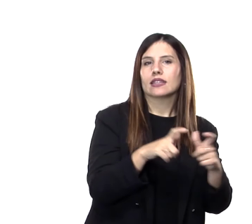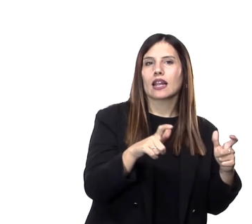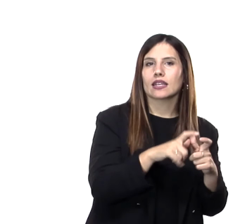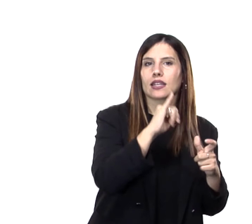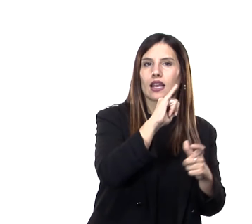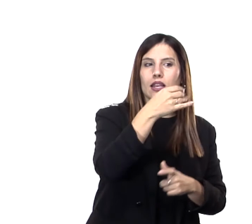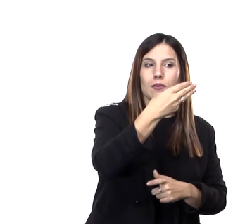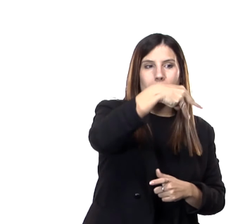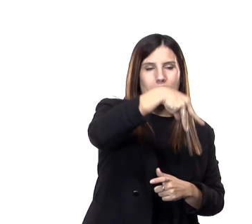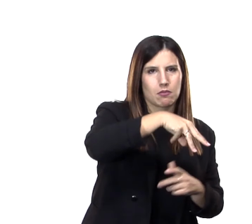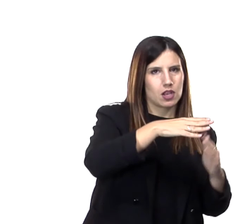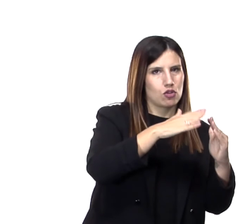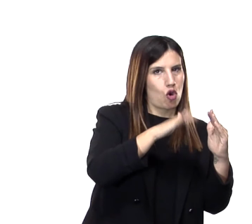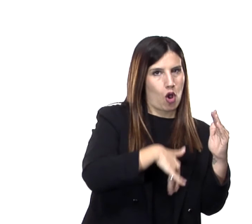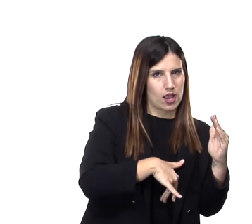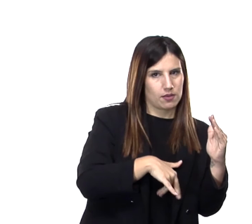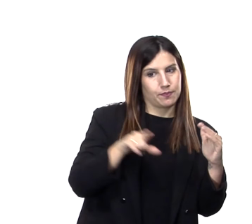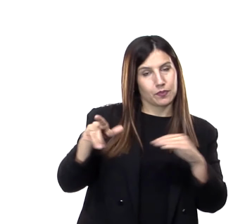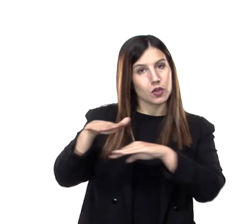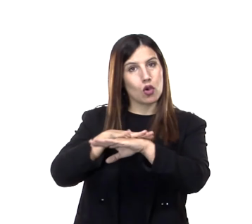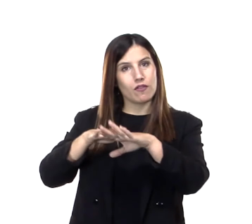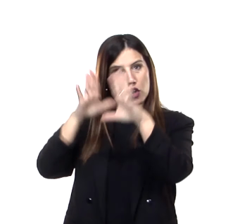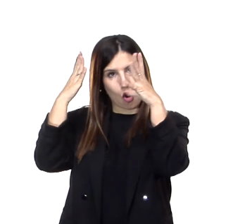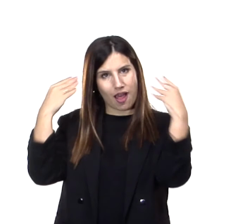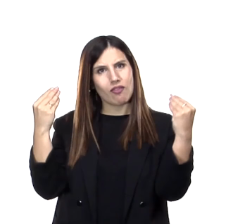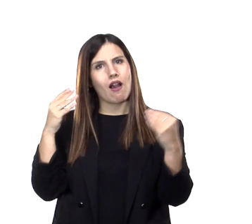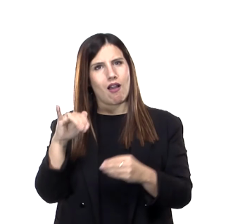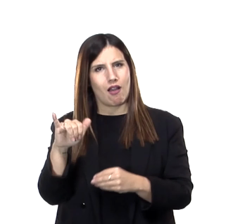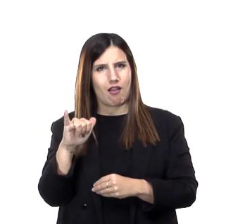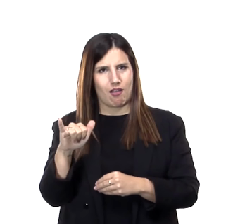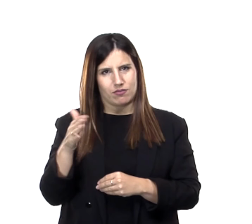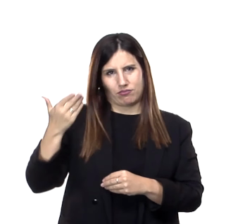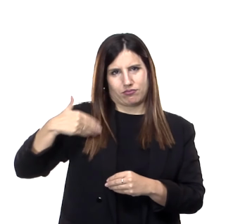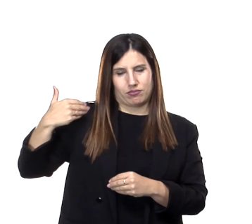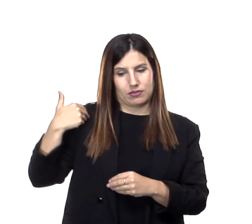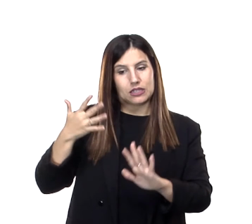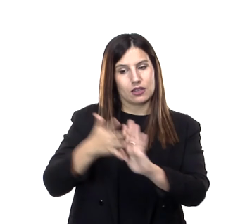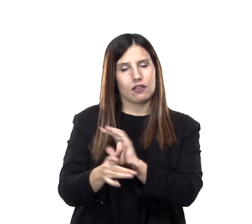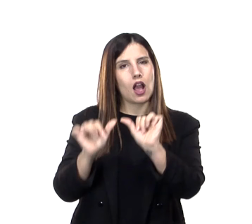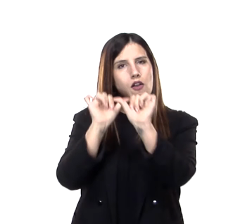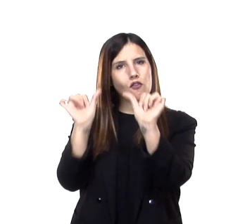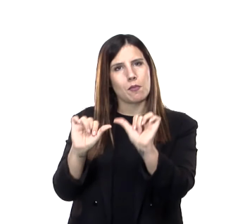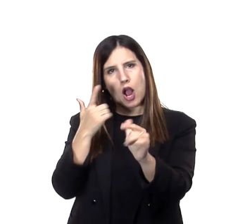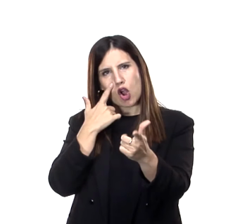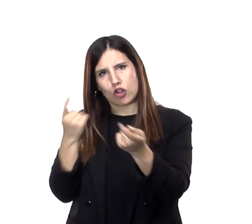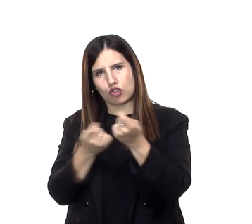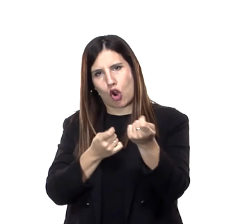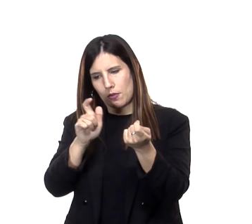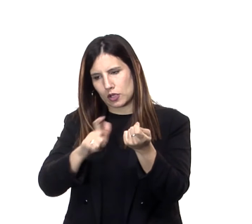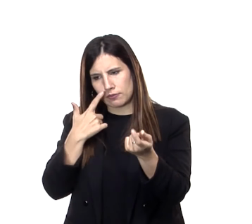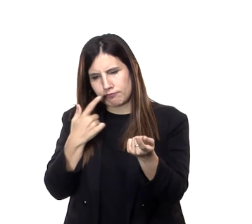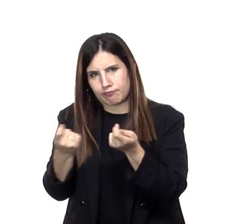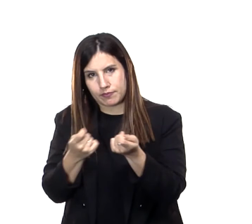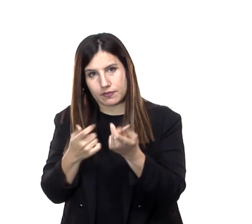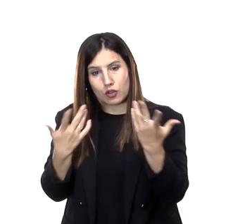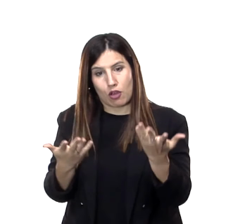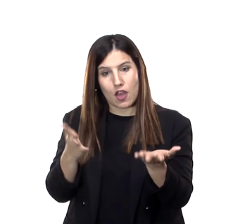en el gobierno holandés que al final era una manera de controlar a la gente en tres cuando llegaron los nazis